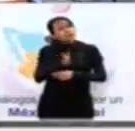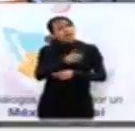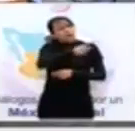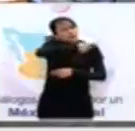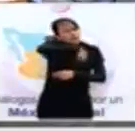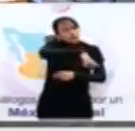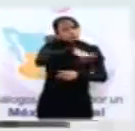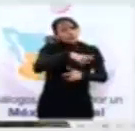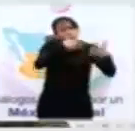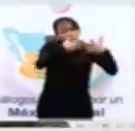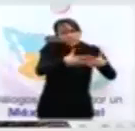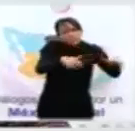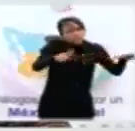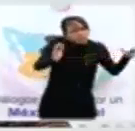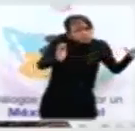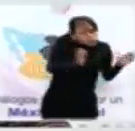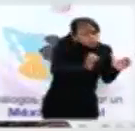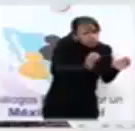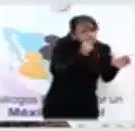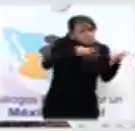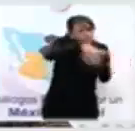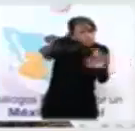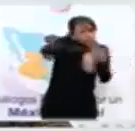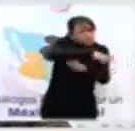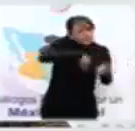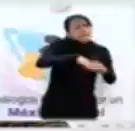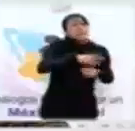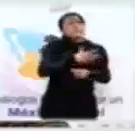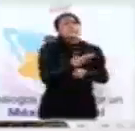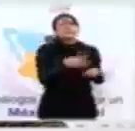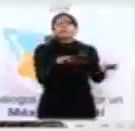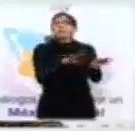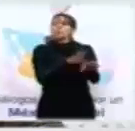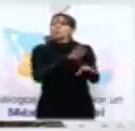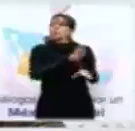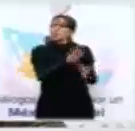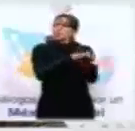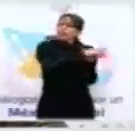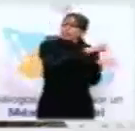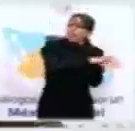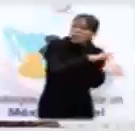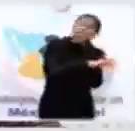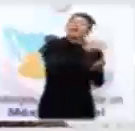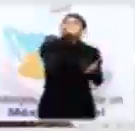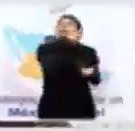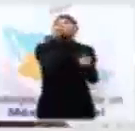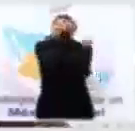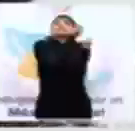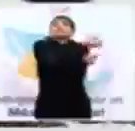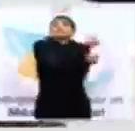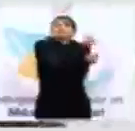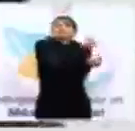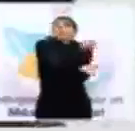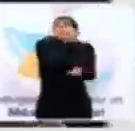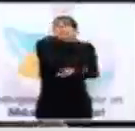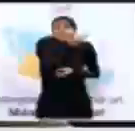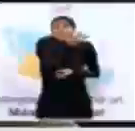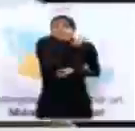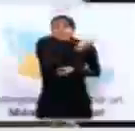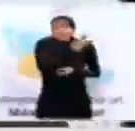de la asistencia social y no sobre la base de la producción. Ese es el gran giro que tendríamos que dar y es el elemento que pongo en la